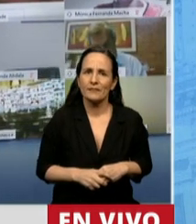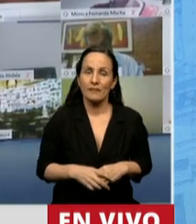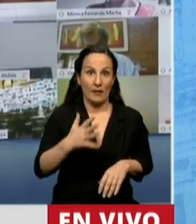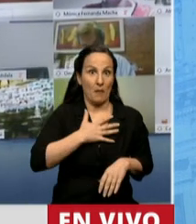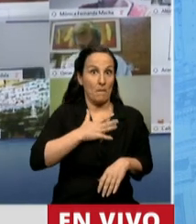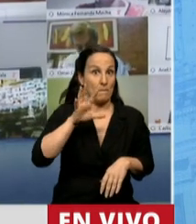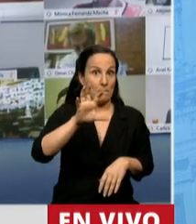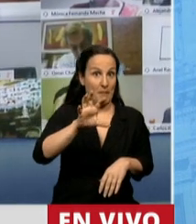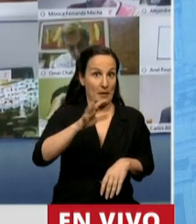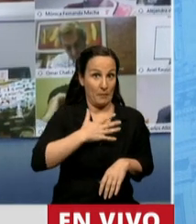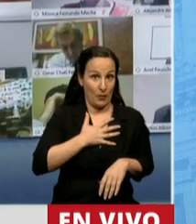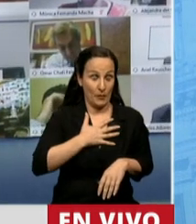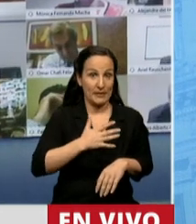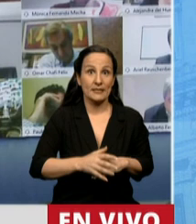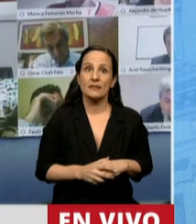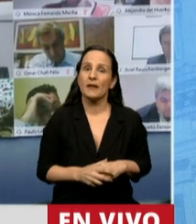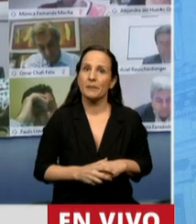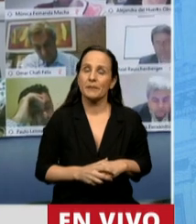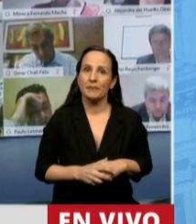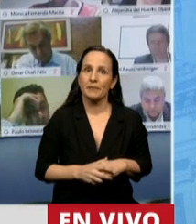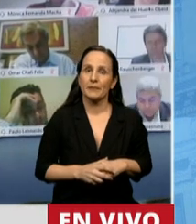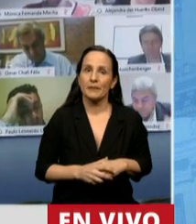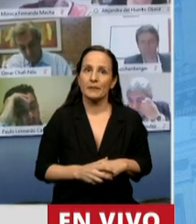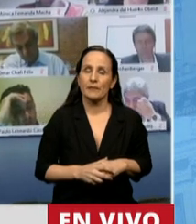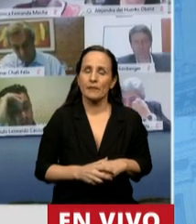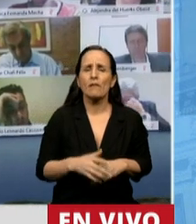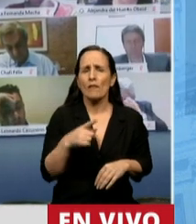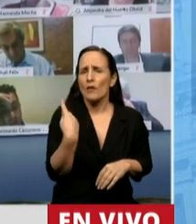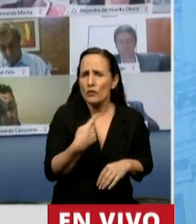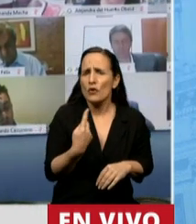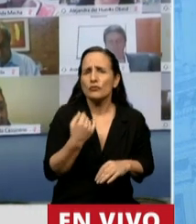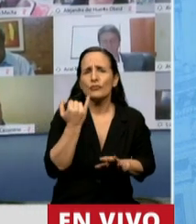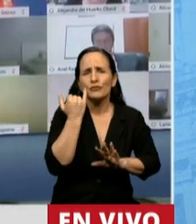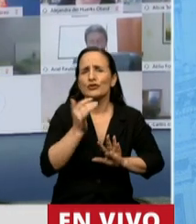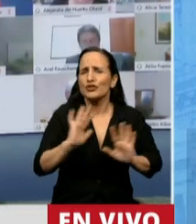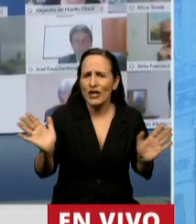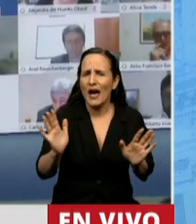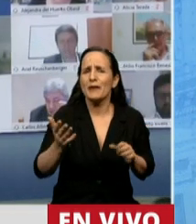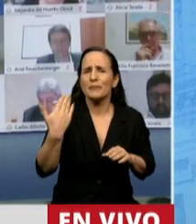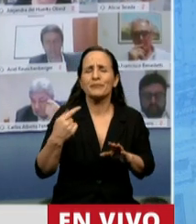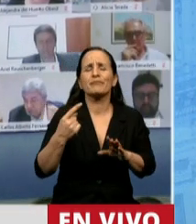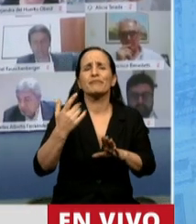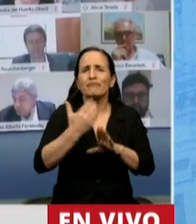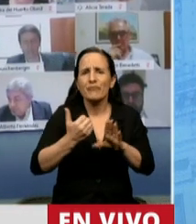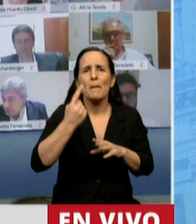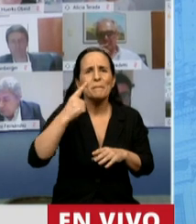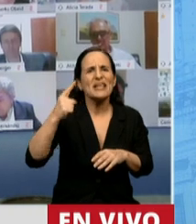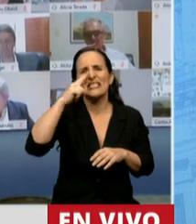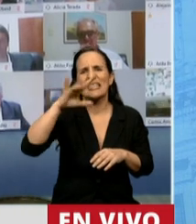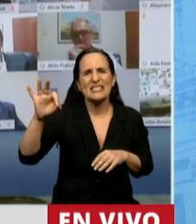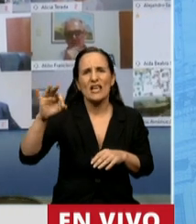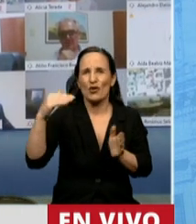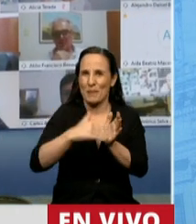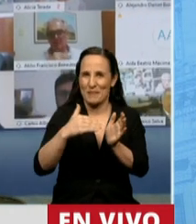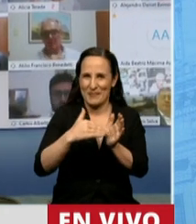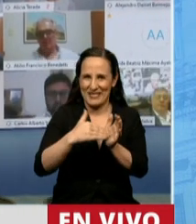de mi provincia señor presidente nosotros ya llevamos descontado 1700 millones que